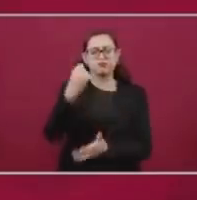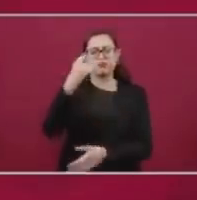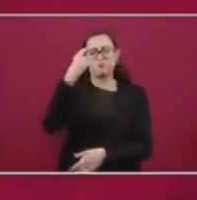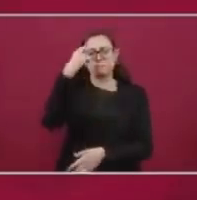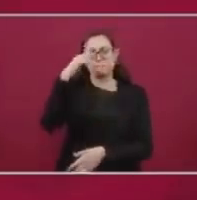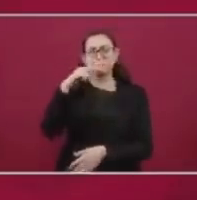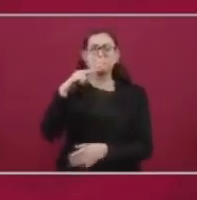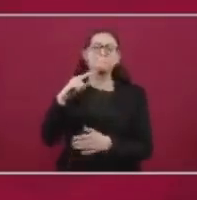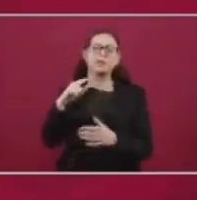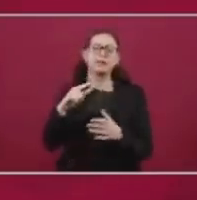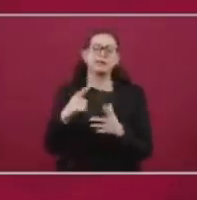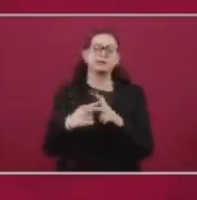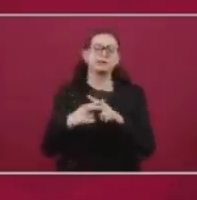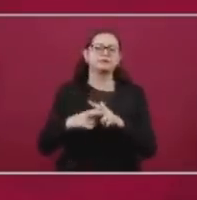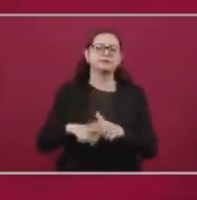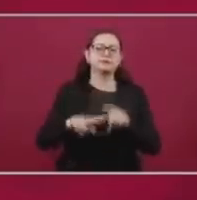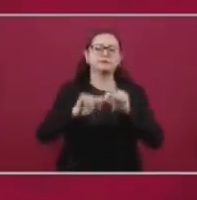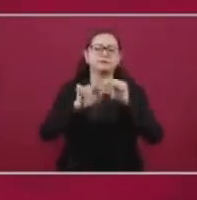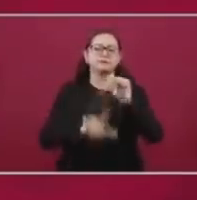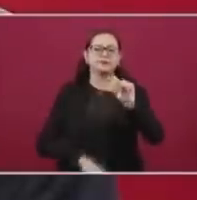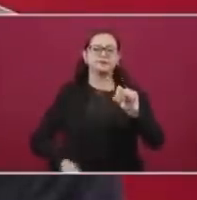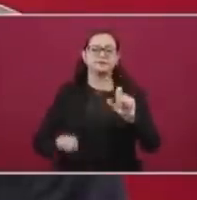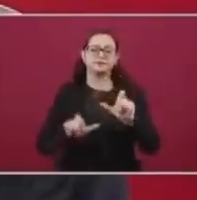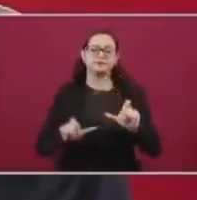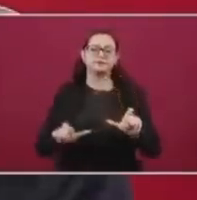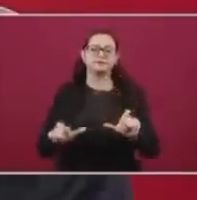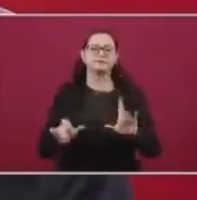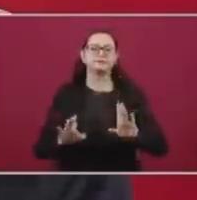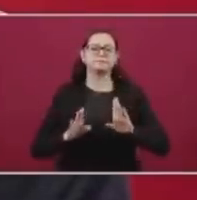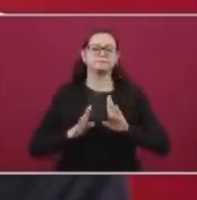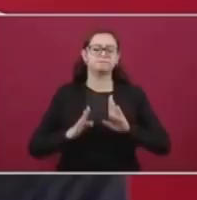de la Guardia Nacional.